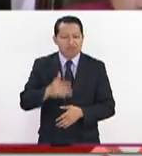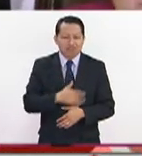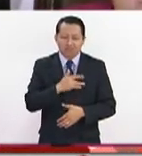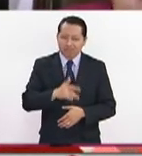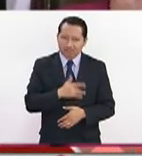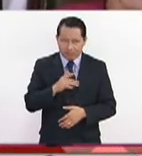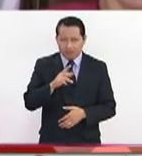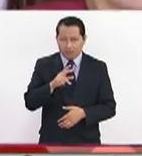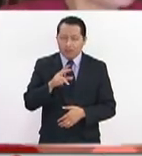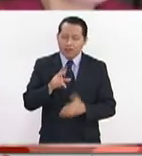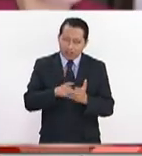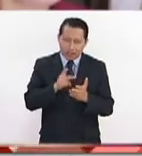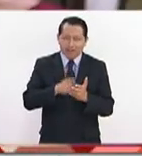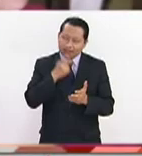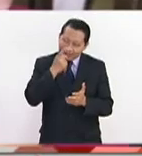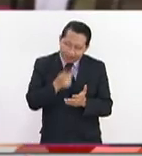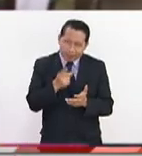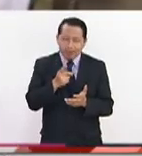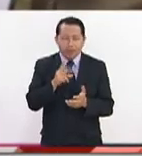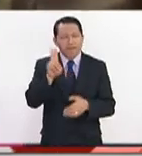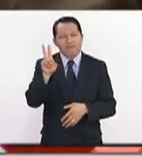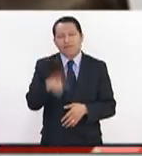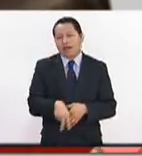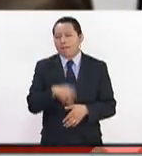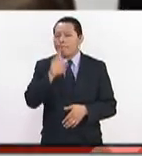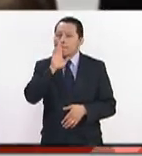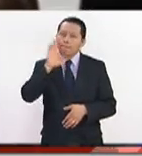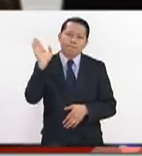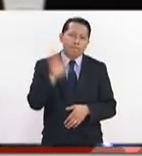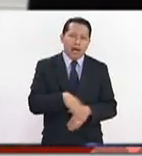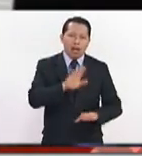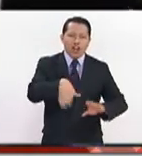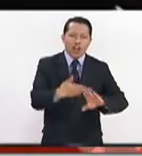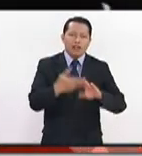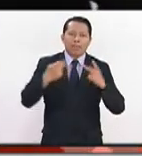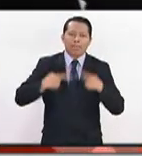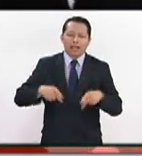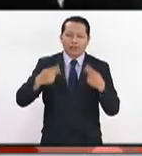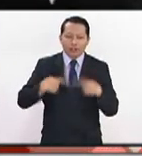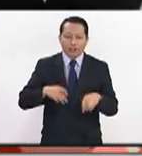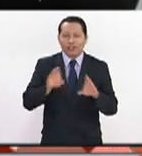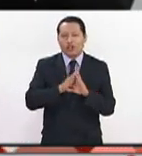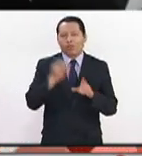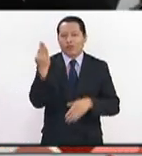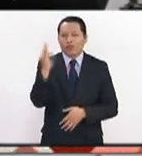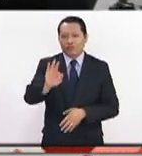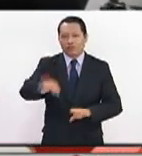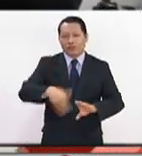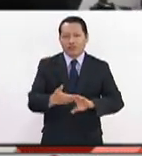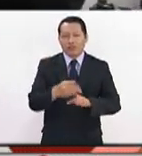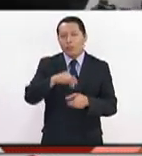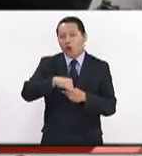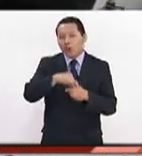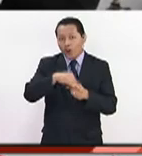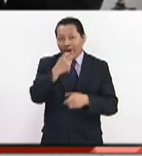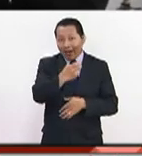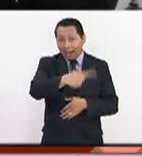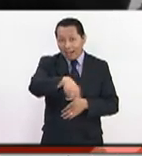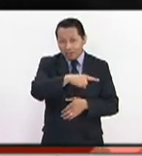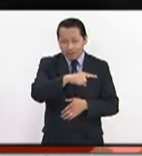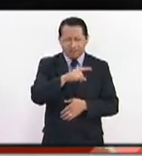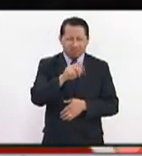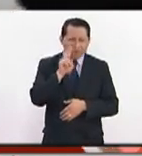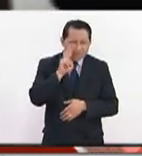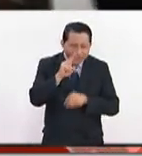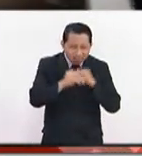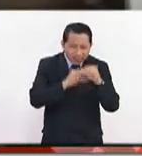no quisiera repetirlo, pero me parece muy miserable con la gente, y sobre todo dándole la espalda a quienes votaron por ellos, porque en realidad los quieren ver discutiendo y